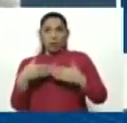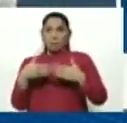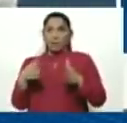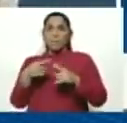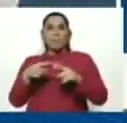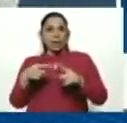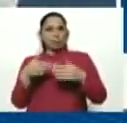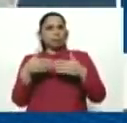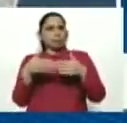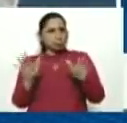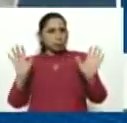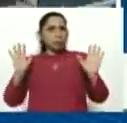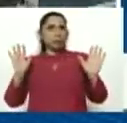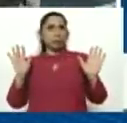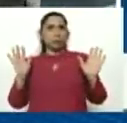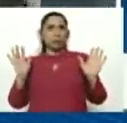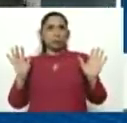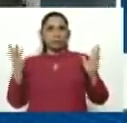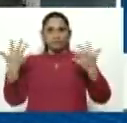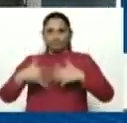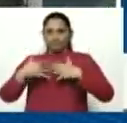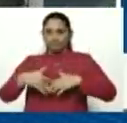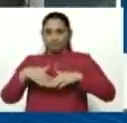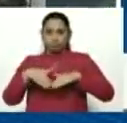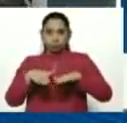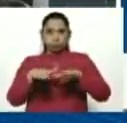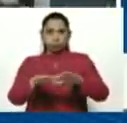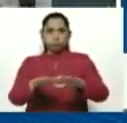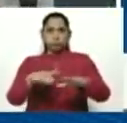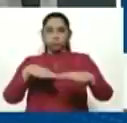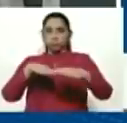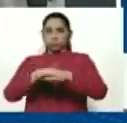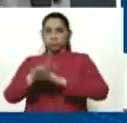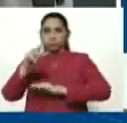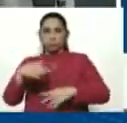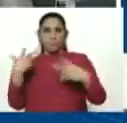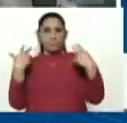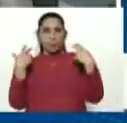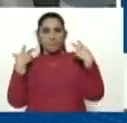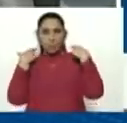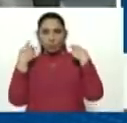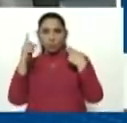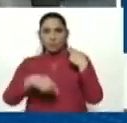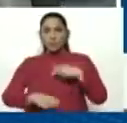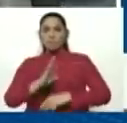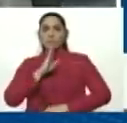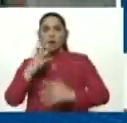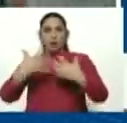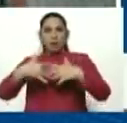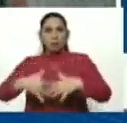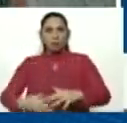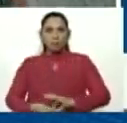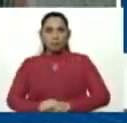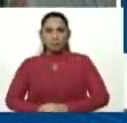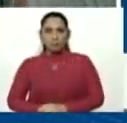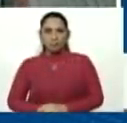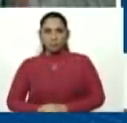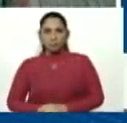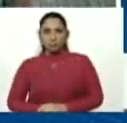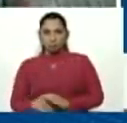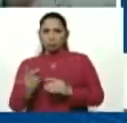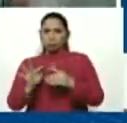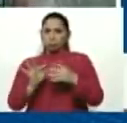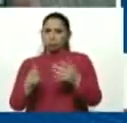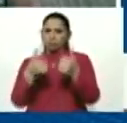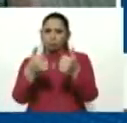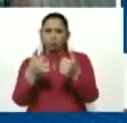abrieron. ¿No? La industria textil y de calzado, las peluquerías, las agencias bancarias funcionaron bastante